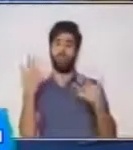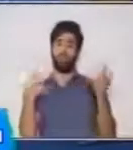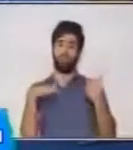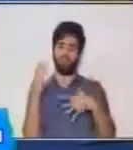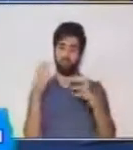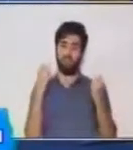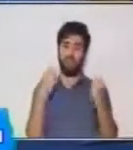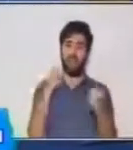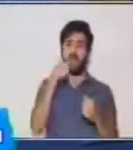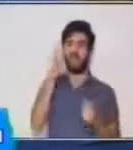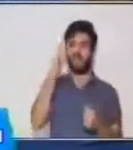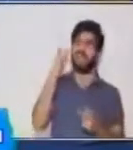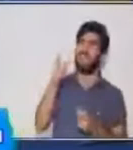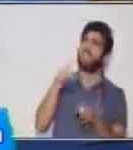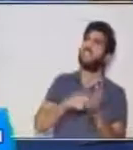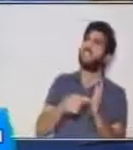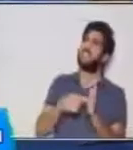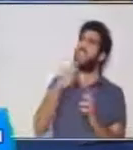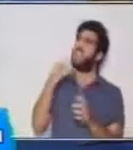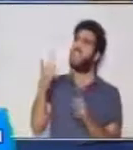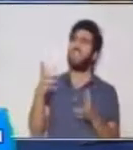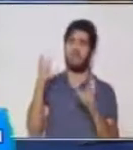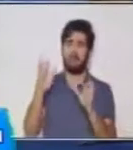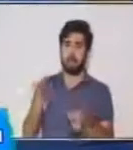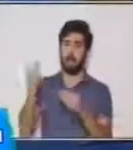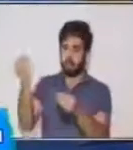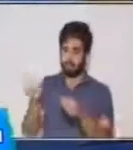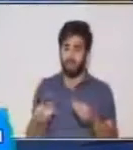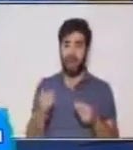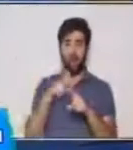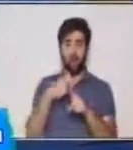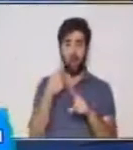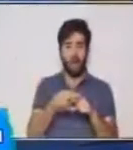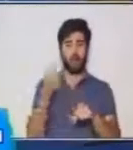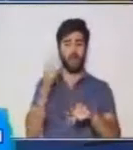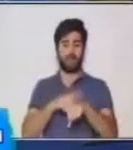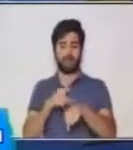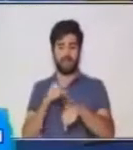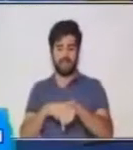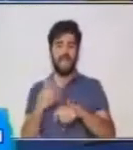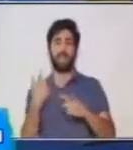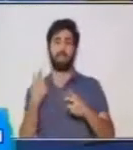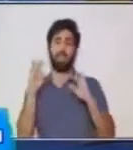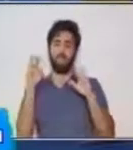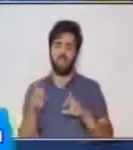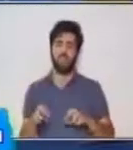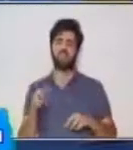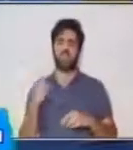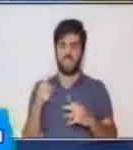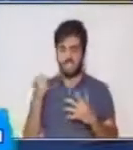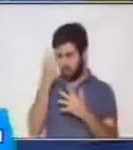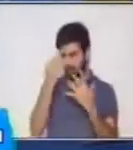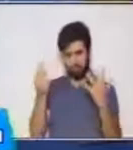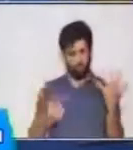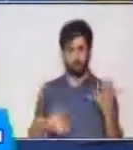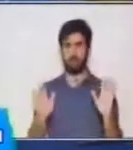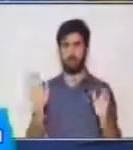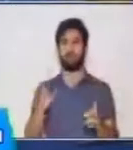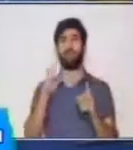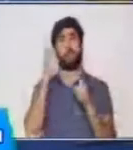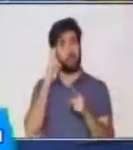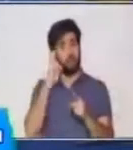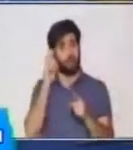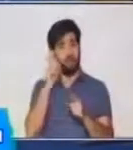lugar y el tiempo en el que se desarrolla. Recuerda, si en casa hay alguna persona con discapacidad, es importante que toda la familia la apoye para